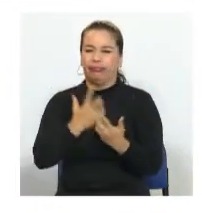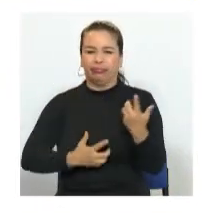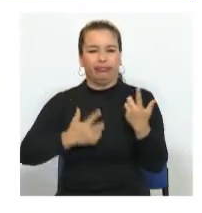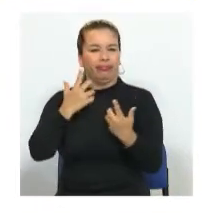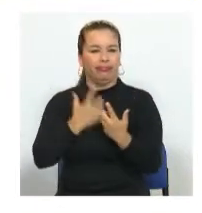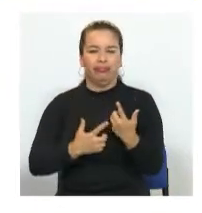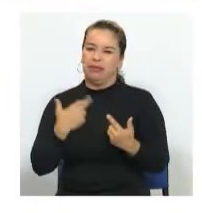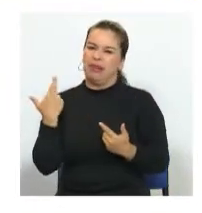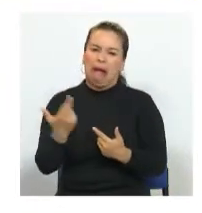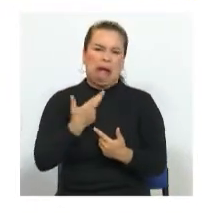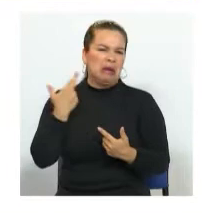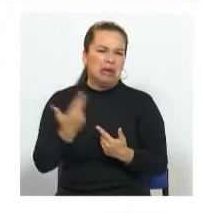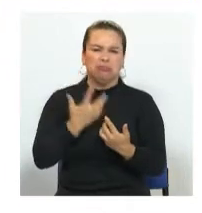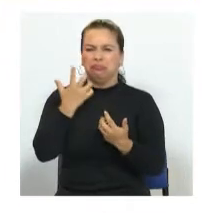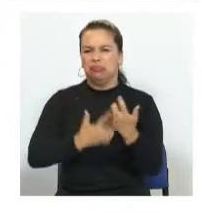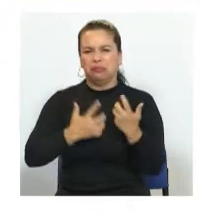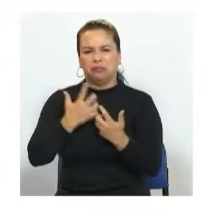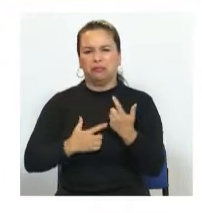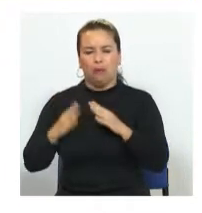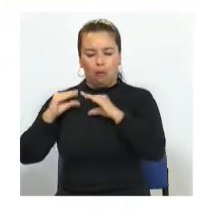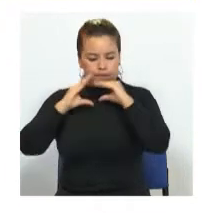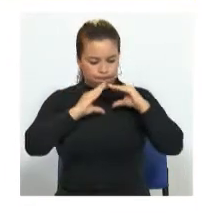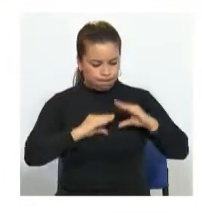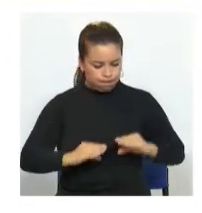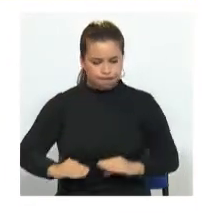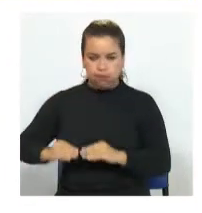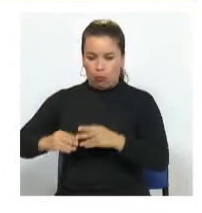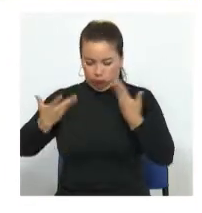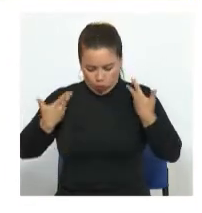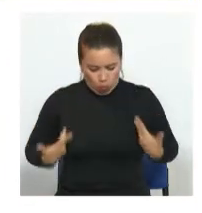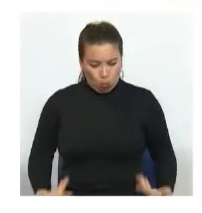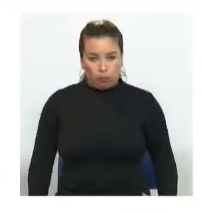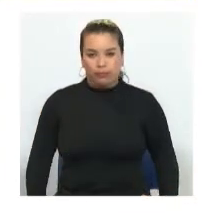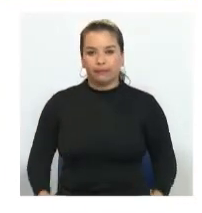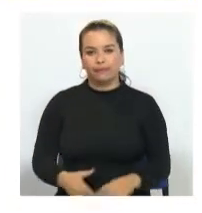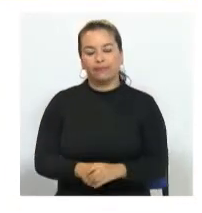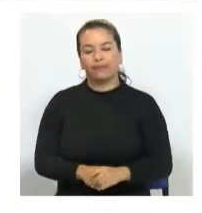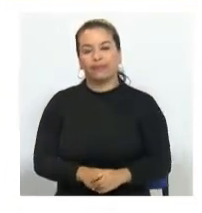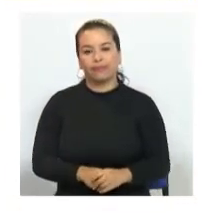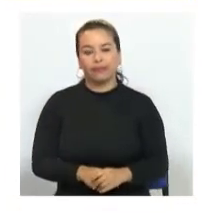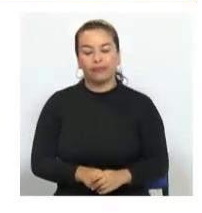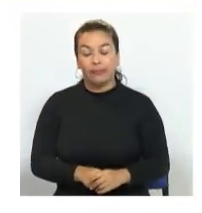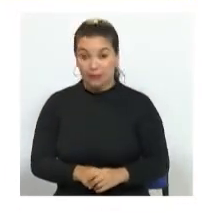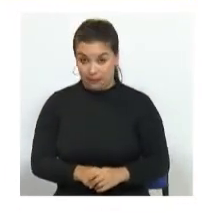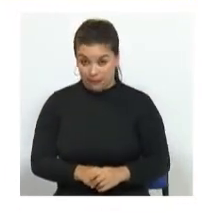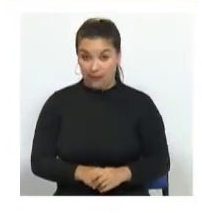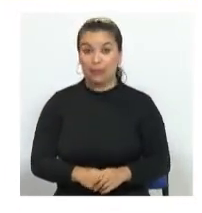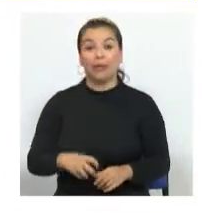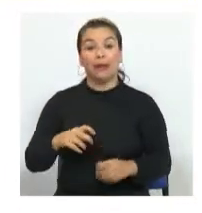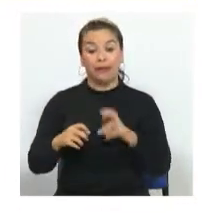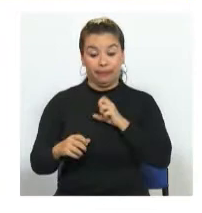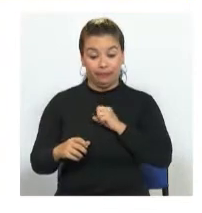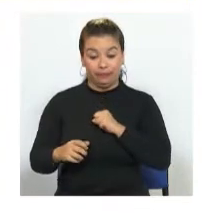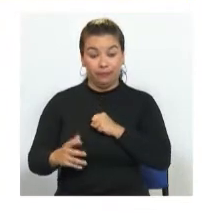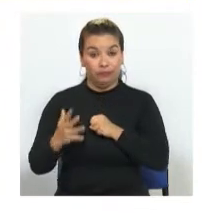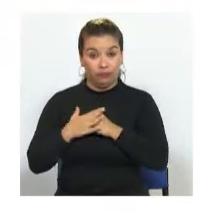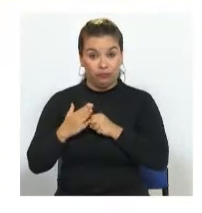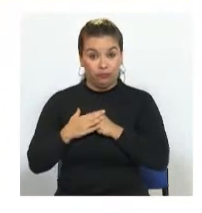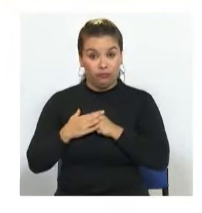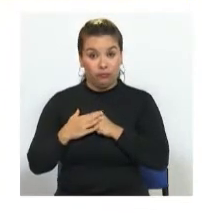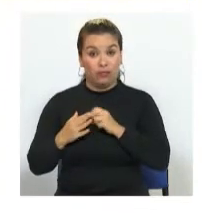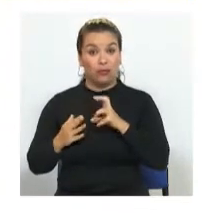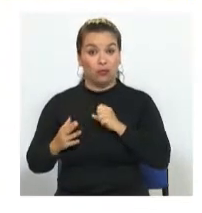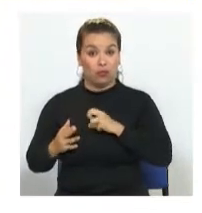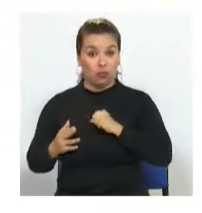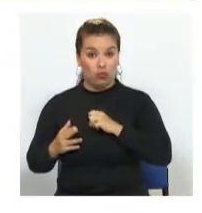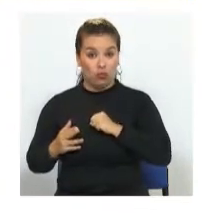uno de los órganos de nuestro cuerpo. El corazón normalmente, o lo que nosotros conocemos como diástole,